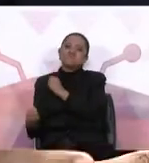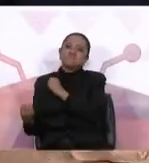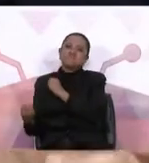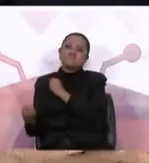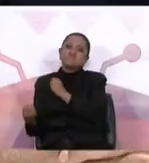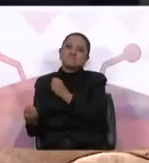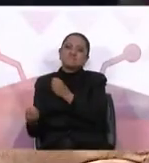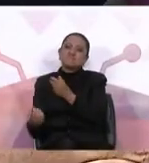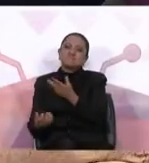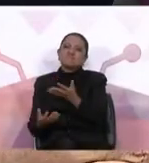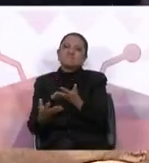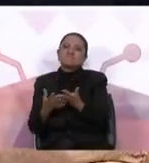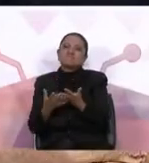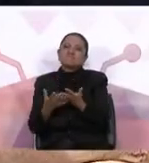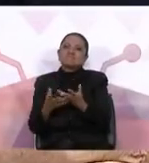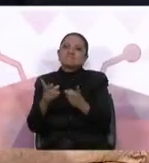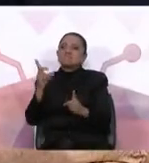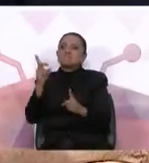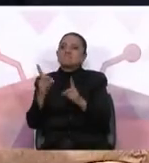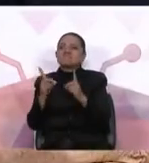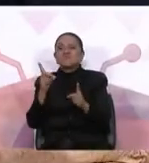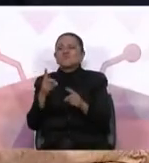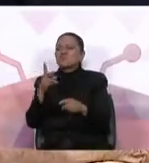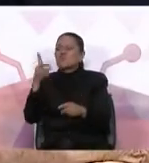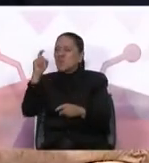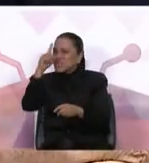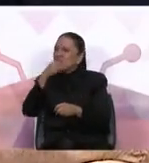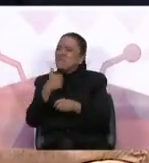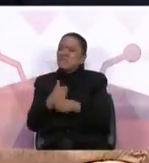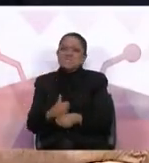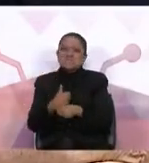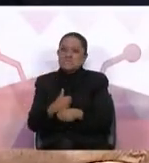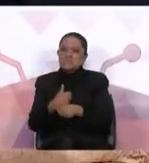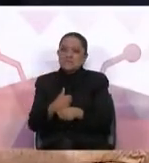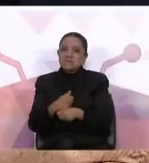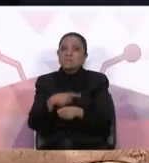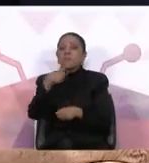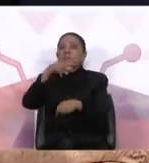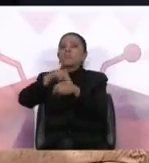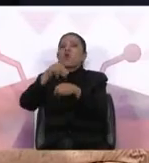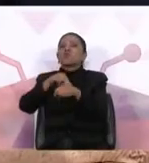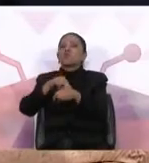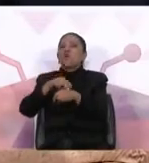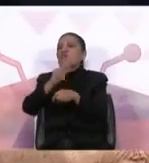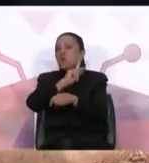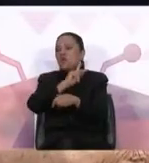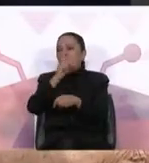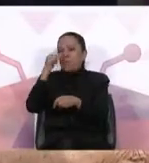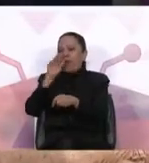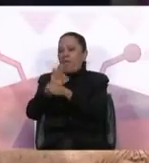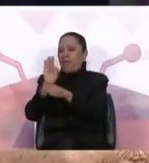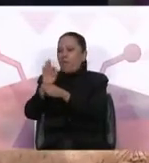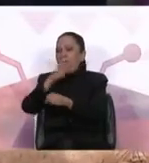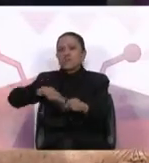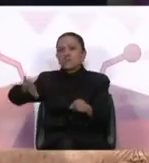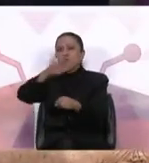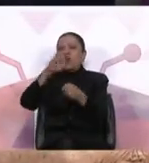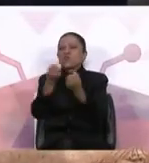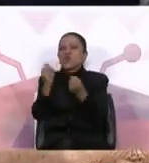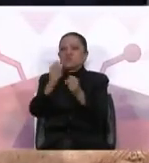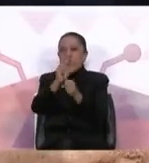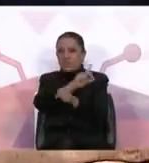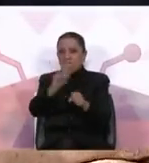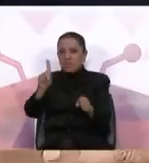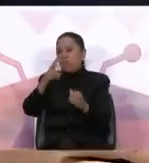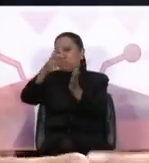duro sufrimiento es médico tejido social es reconstituir la marihuana